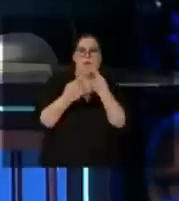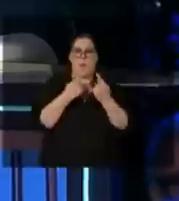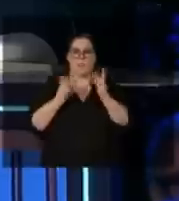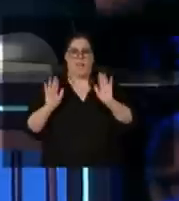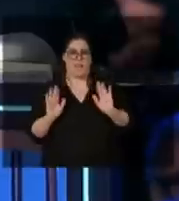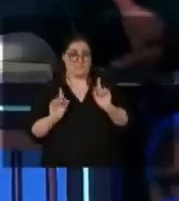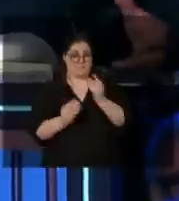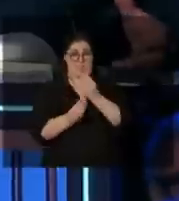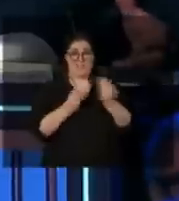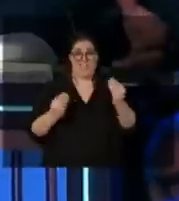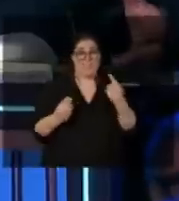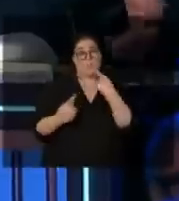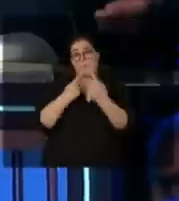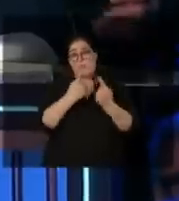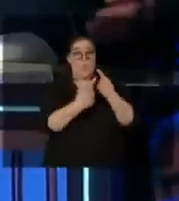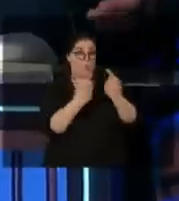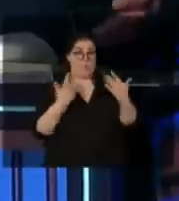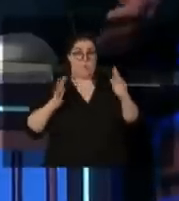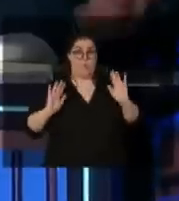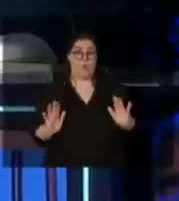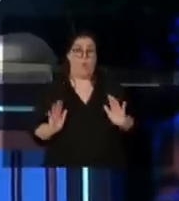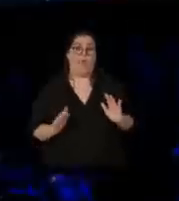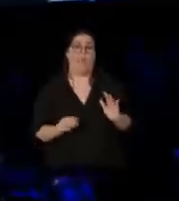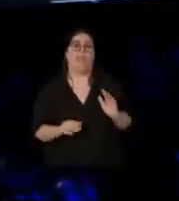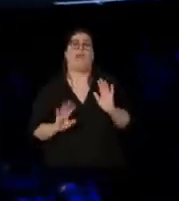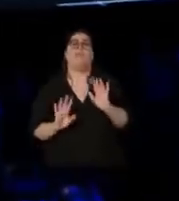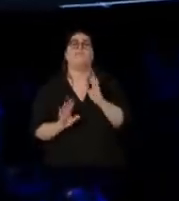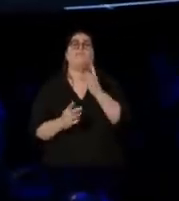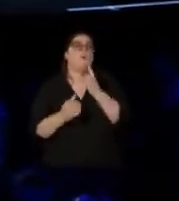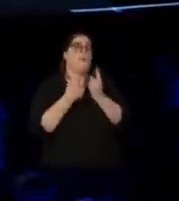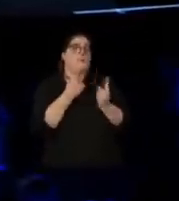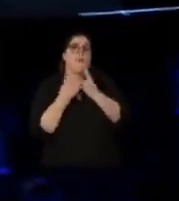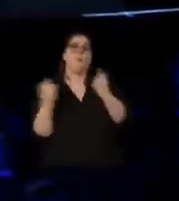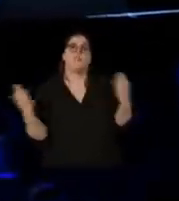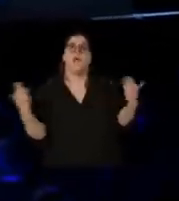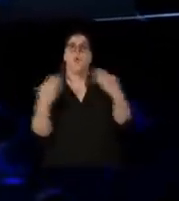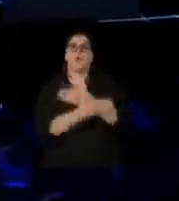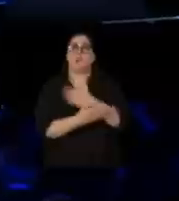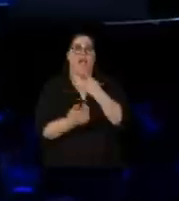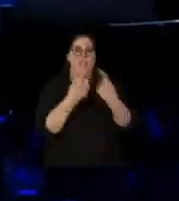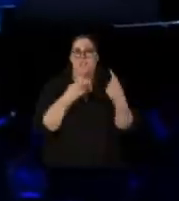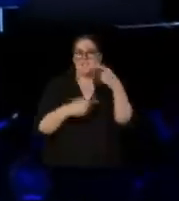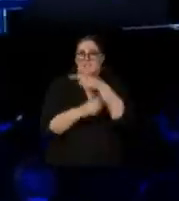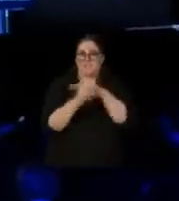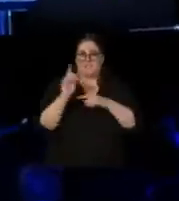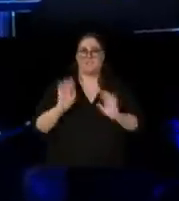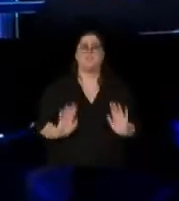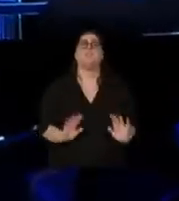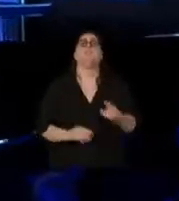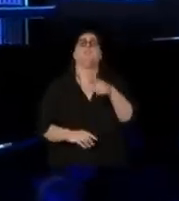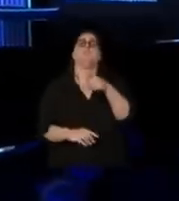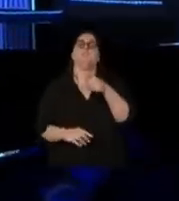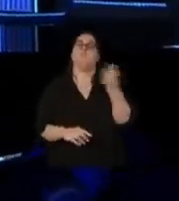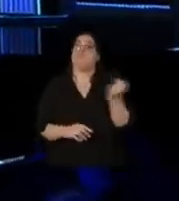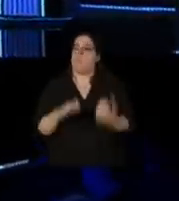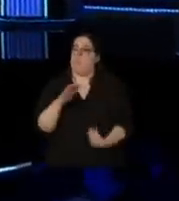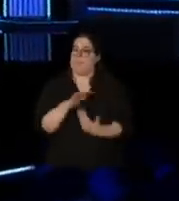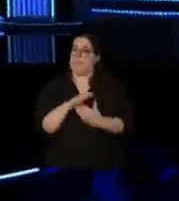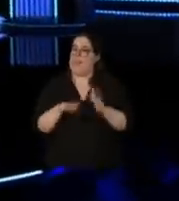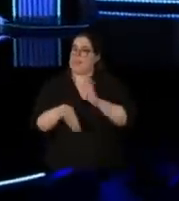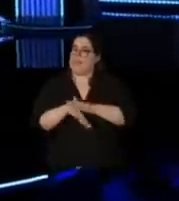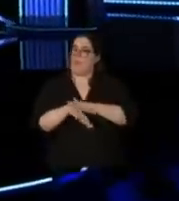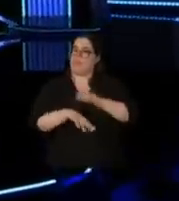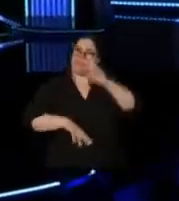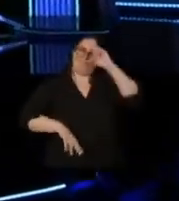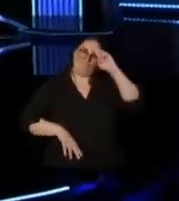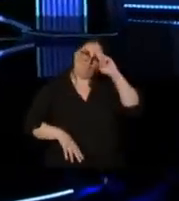los candidatos se van a poder preguntar, porque son preguntas cruzadas. Y acá es fundamental que respeten los tiempos